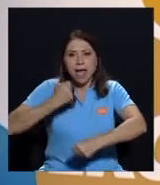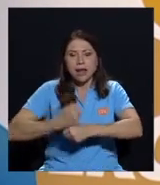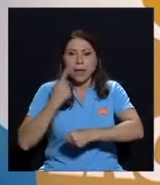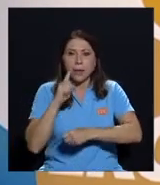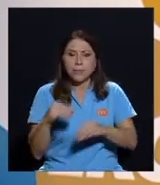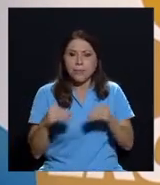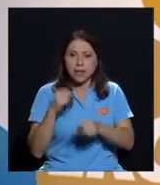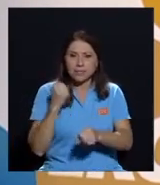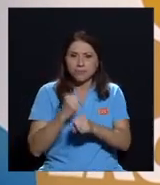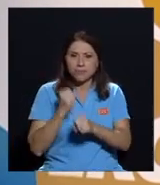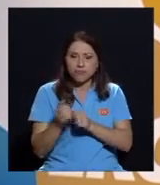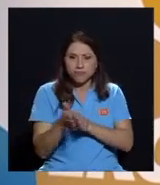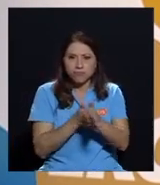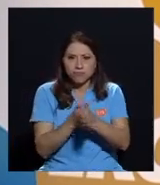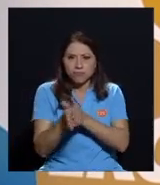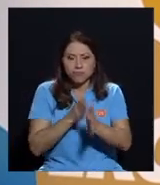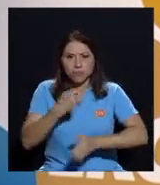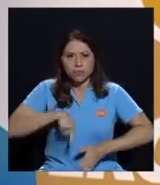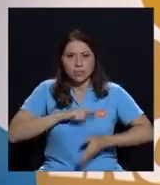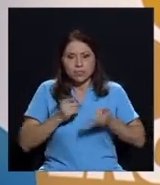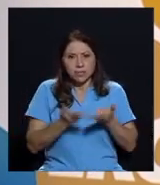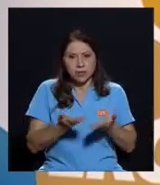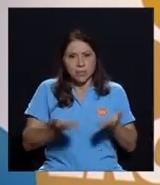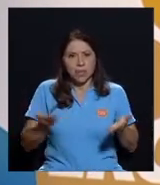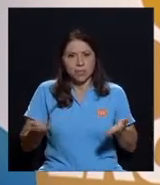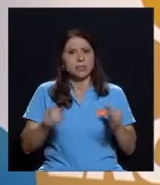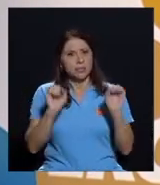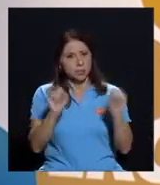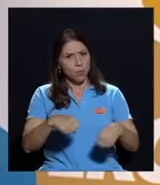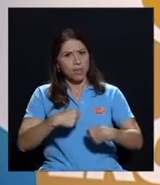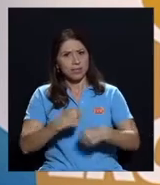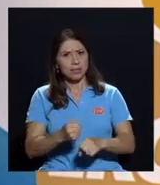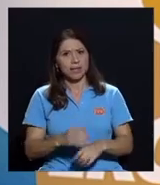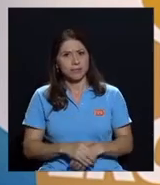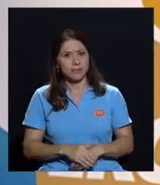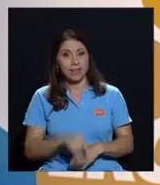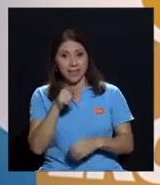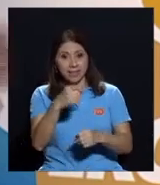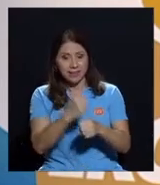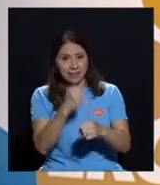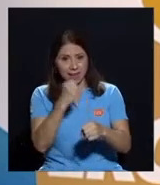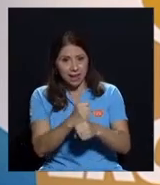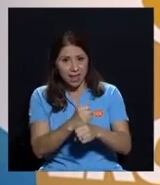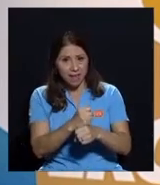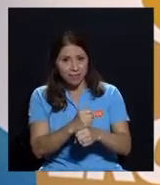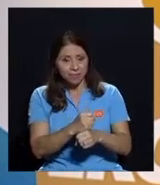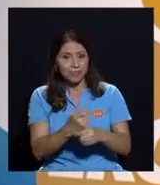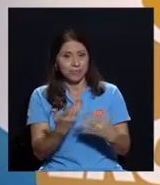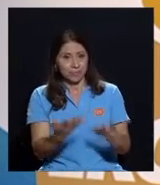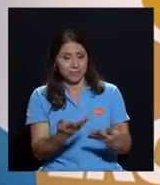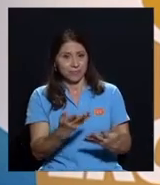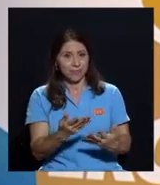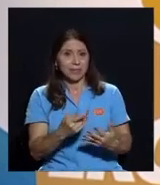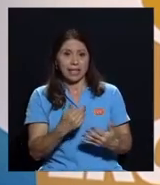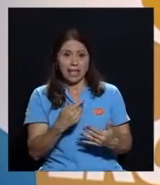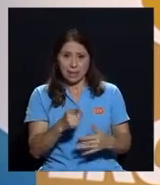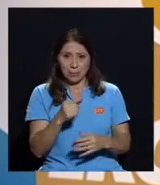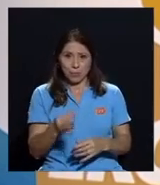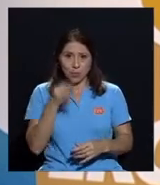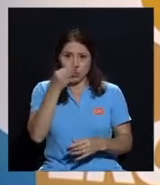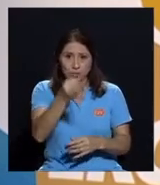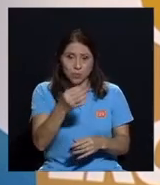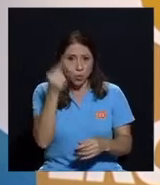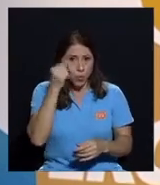eficiente las herramientas que tenemos y se puede hacer esa tarea ineludiblemente el próximo